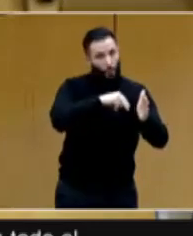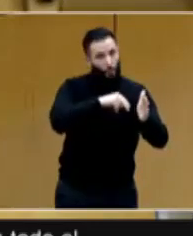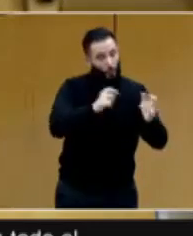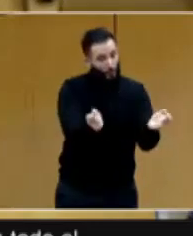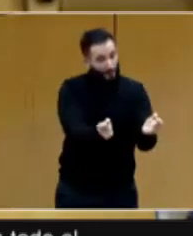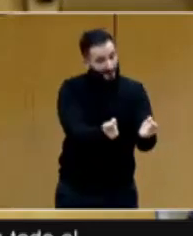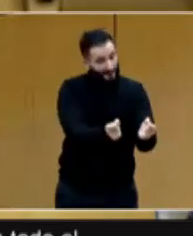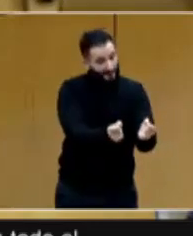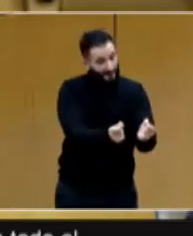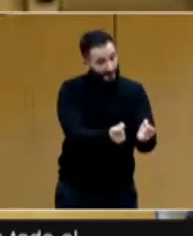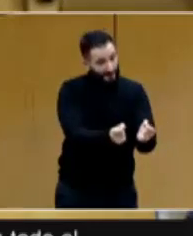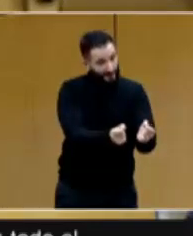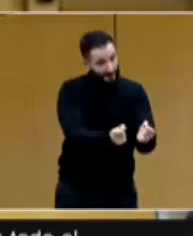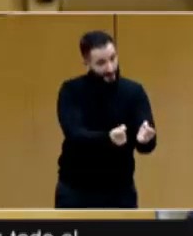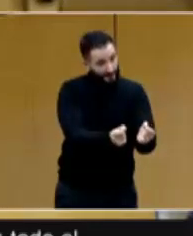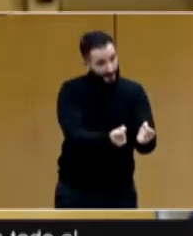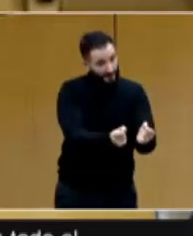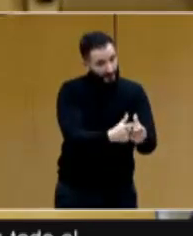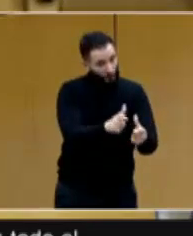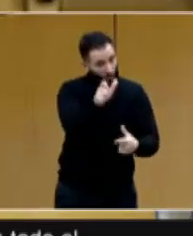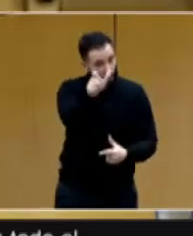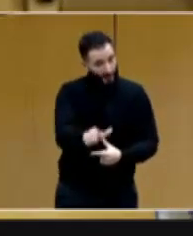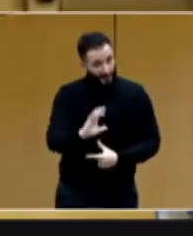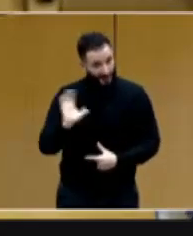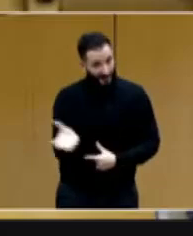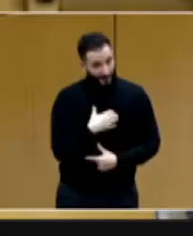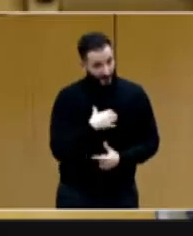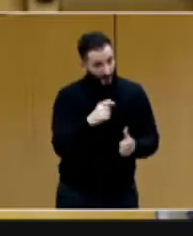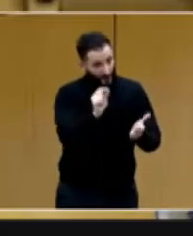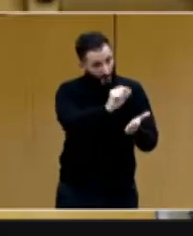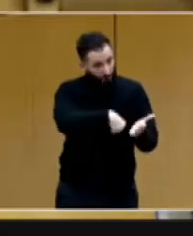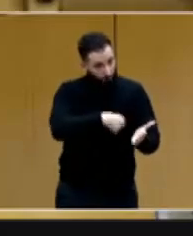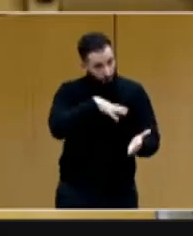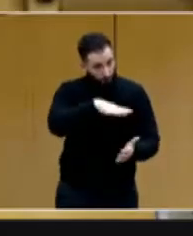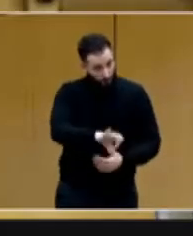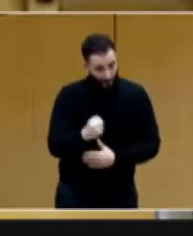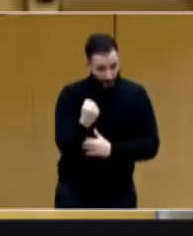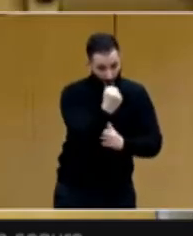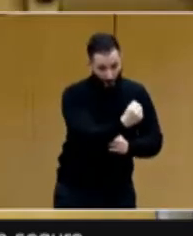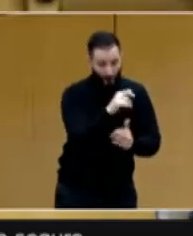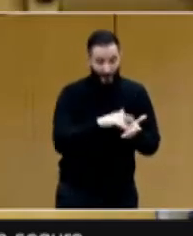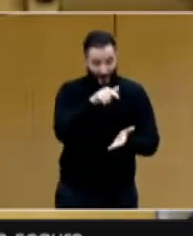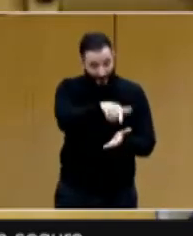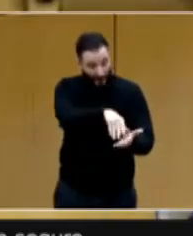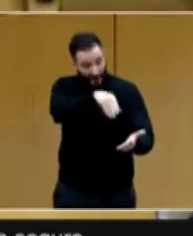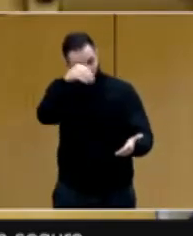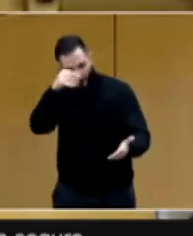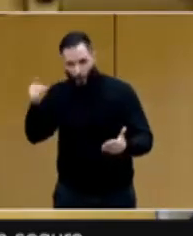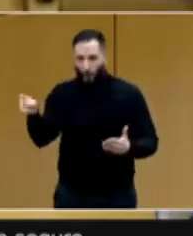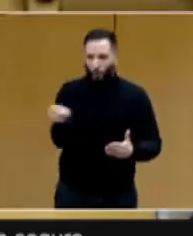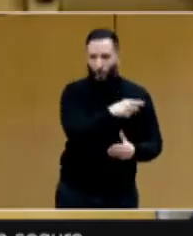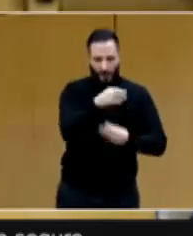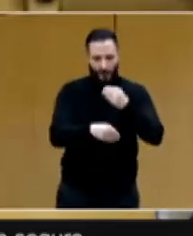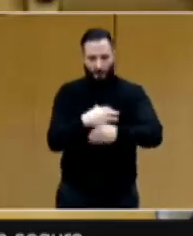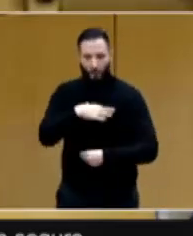sobre la cabeza de una persona incapacitada son cosas que son solo de interpretación En las que todos podemos hacer hay otras cosas